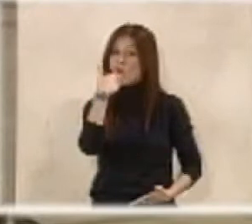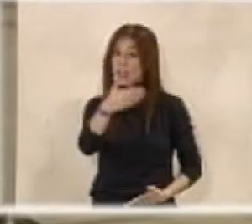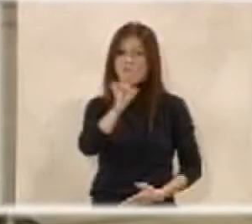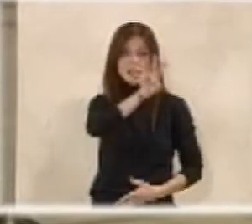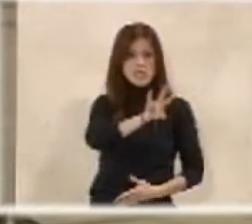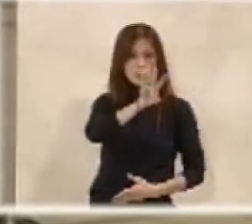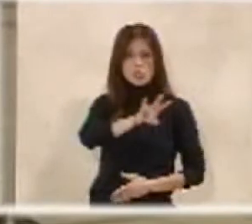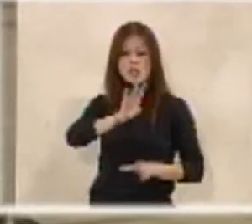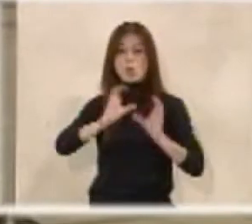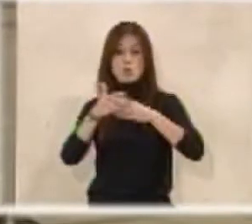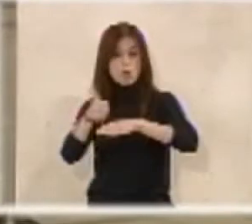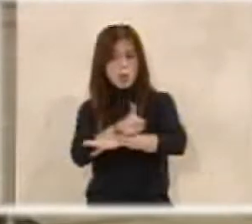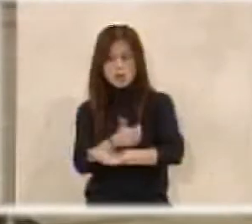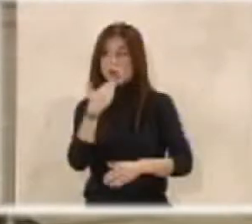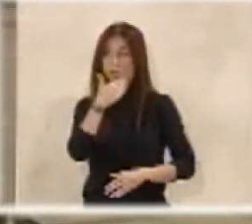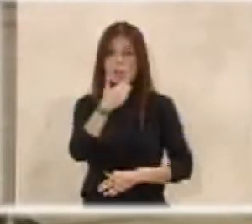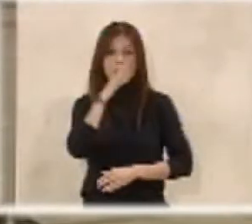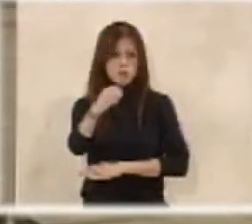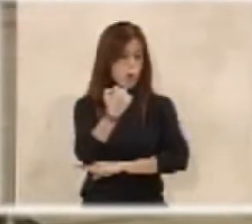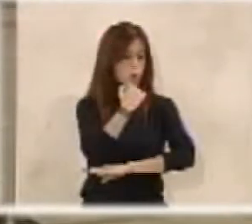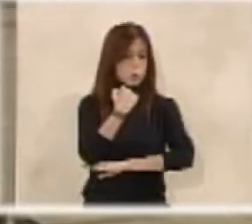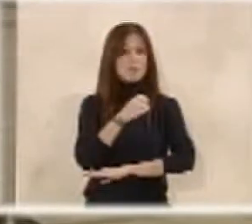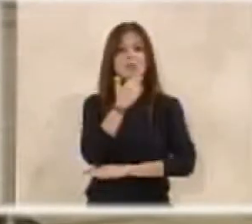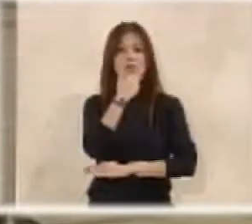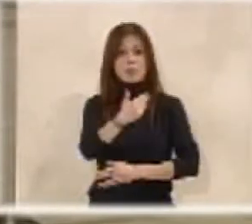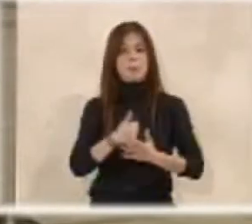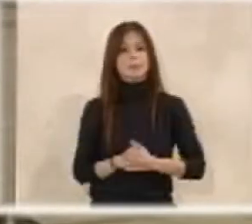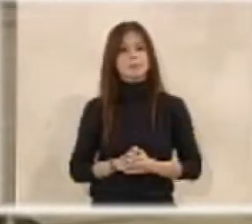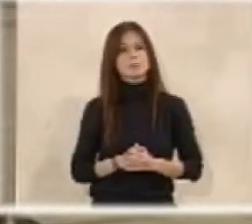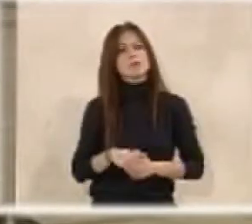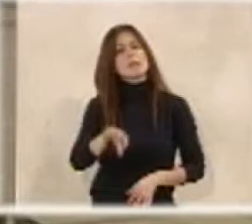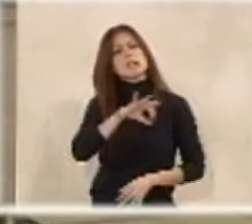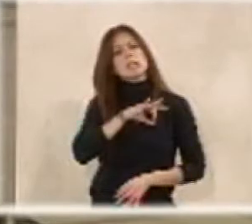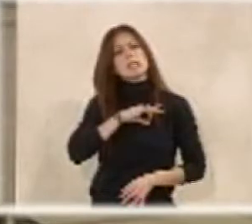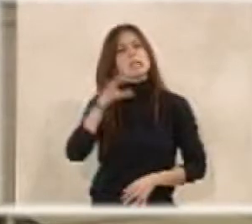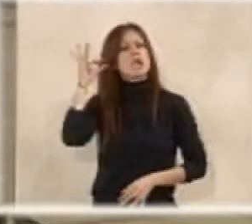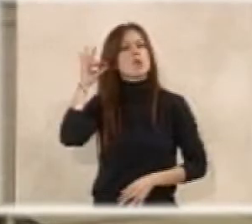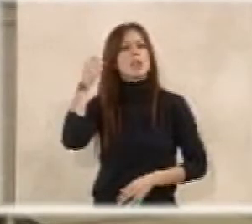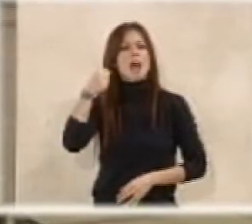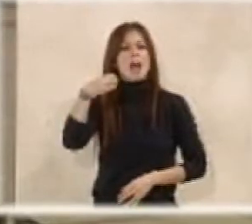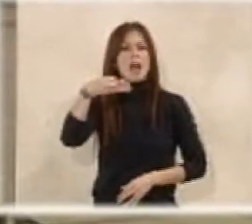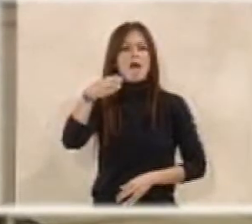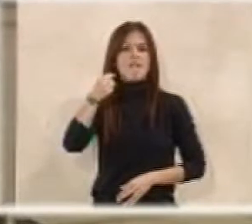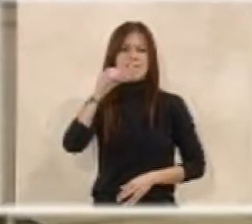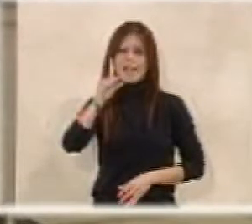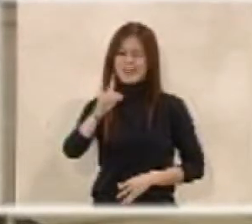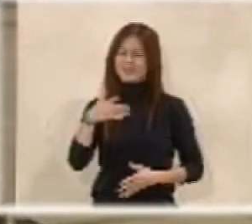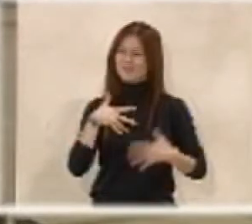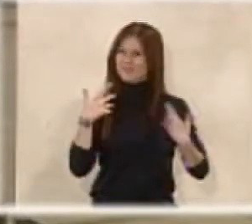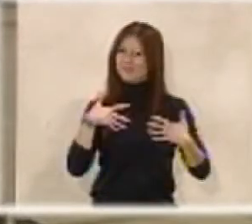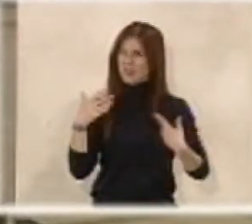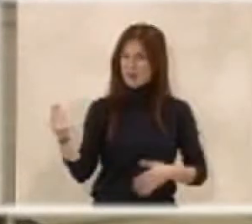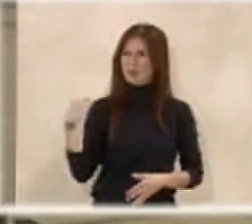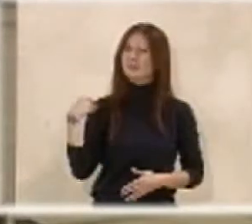Izquierda Unida como a Ciudadanos por apoyarnos en nuestra moción. Señora Abad, me alegra mucho que me haga